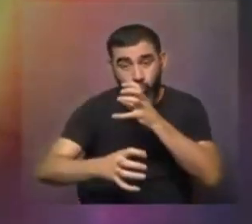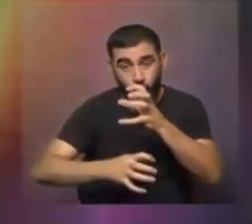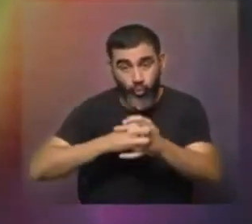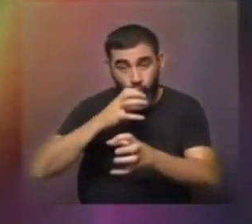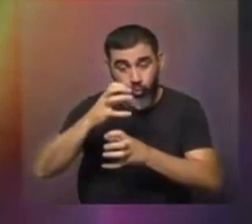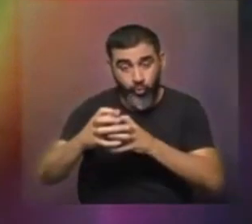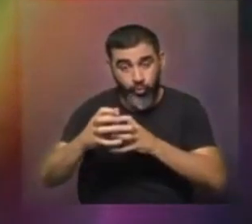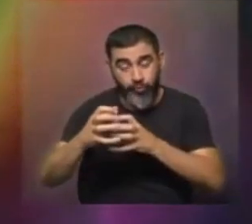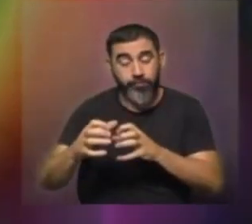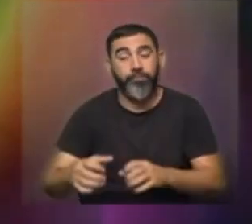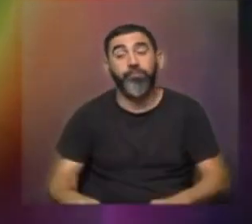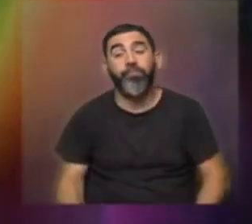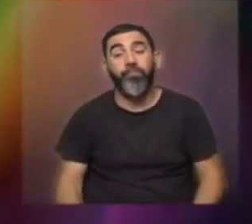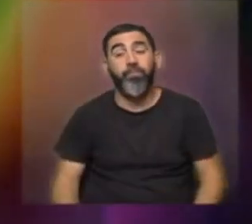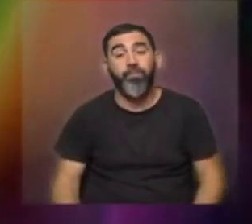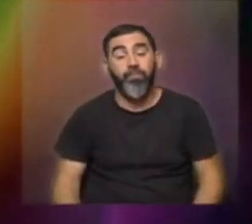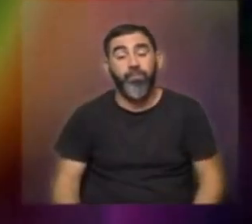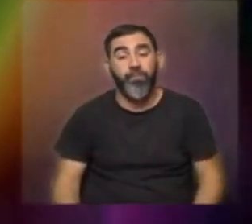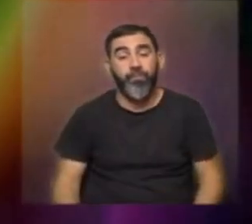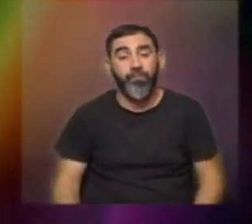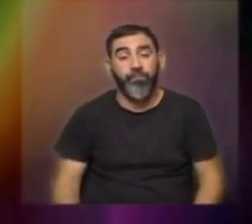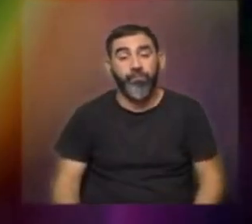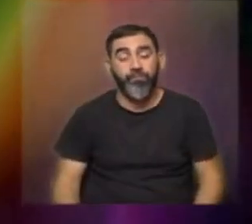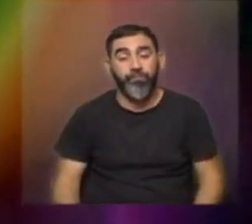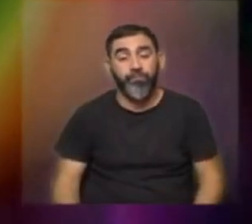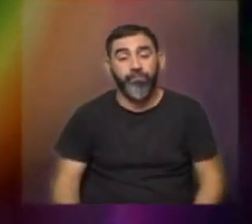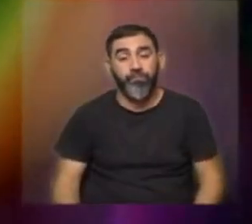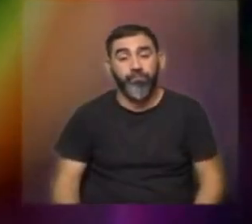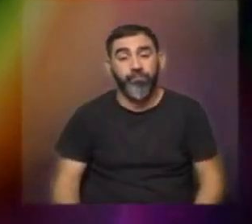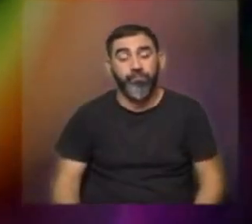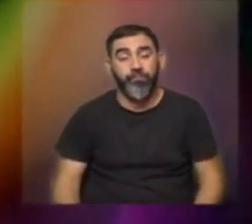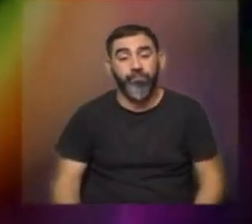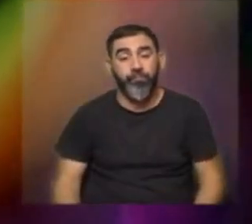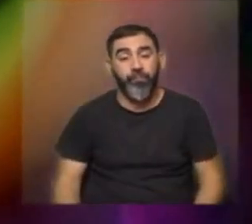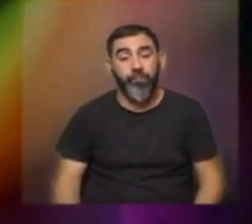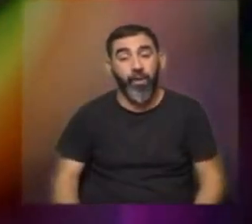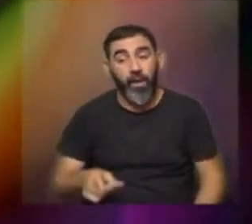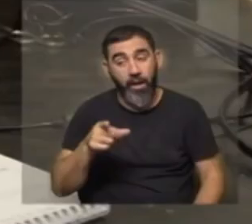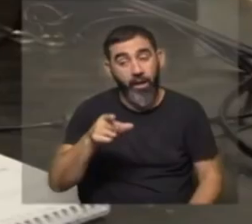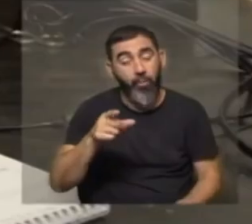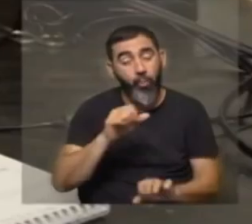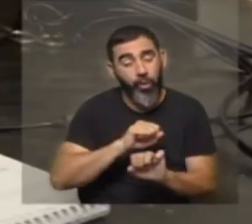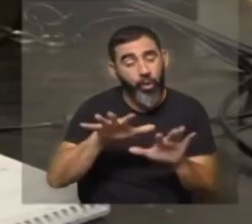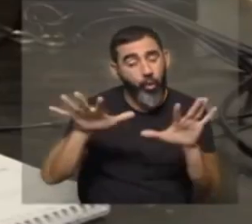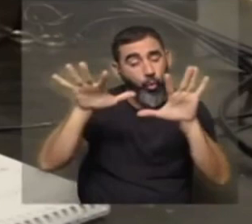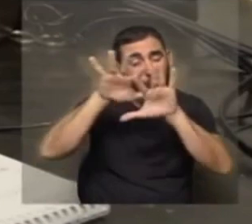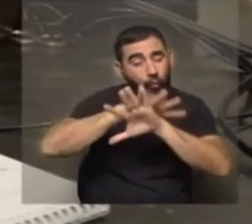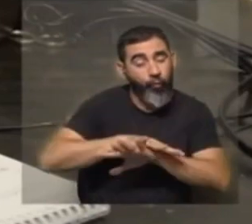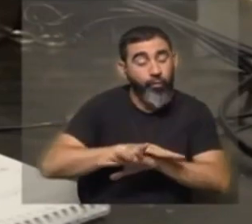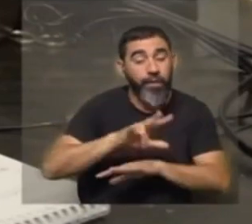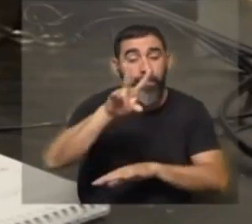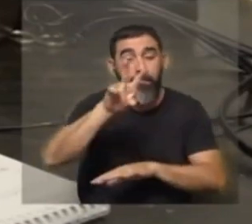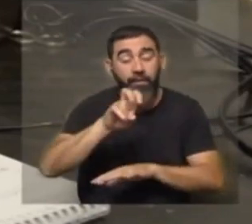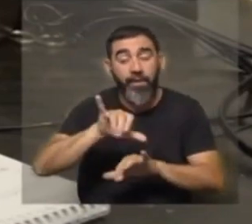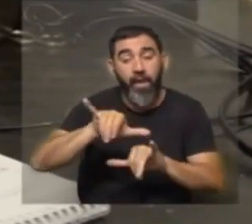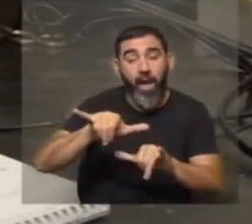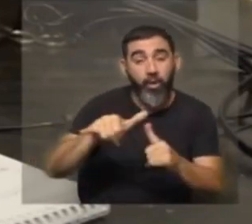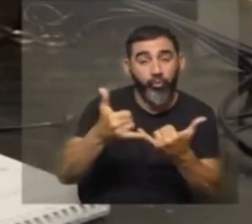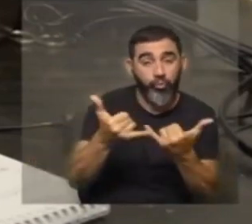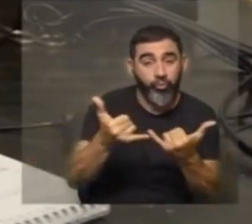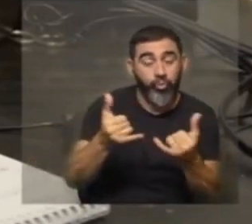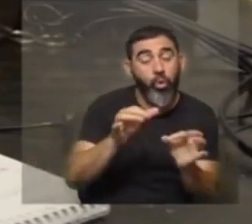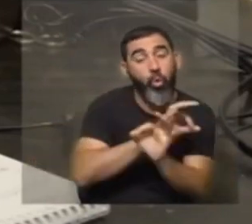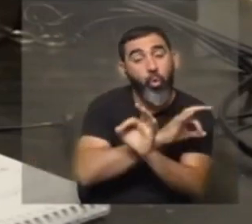que son sensibles a longitudes de onda que están en el rango del azul, ahí puedo empezar a confundir el verde con el azul